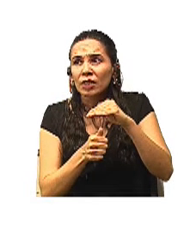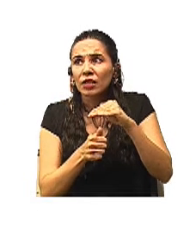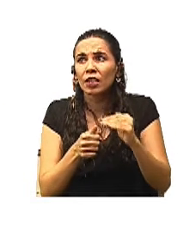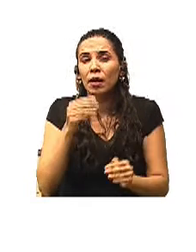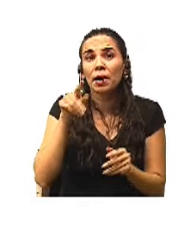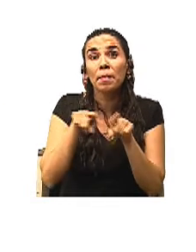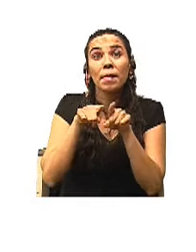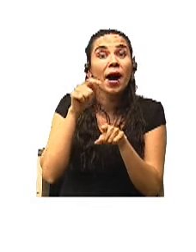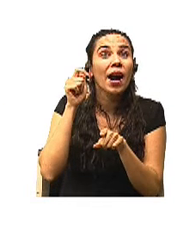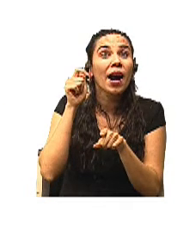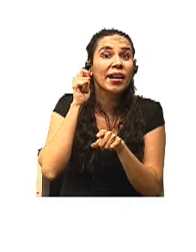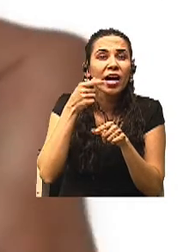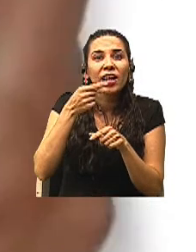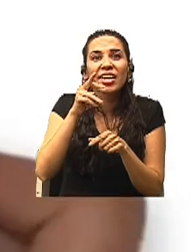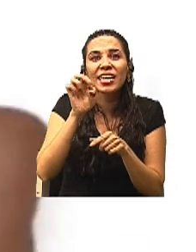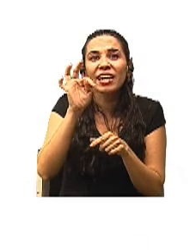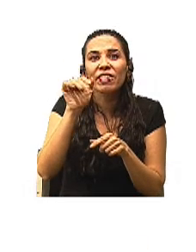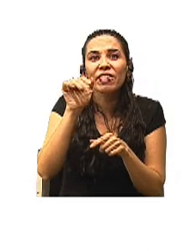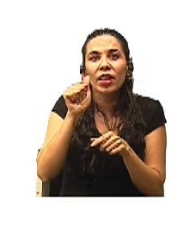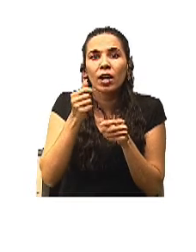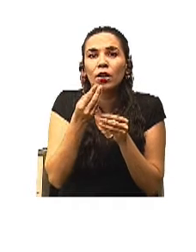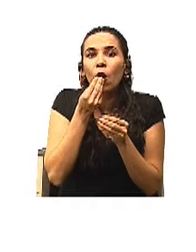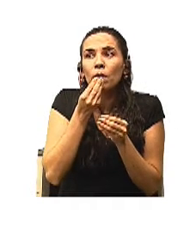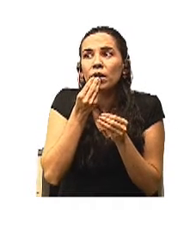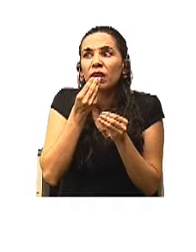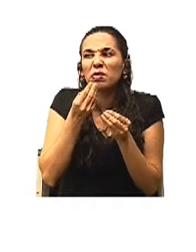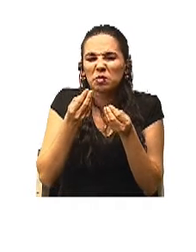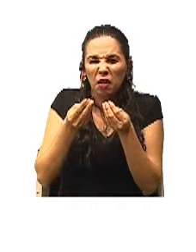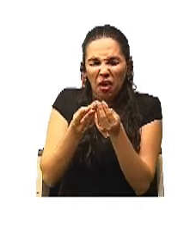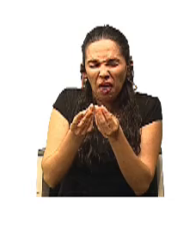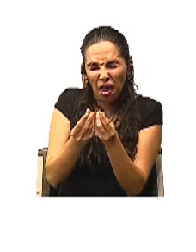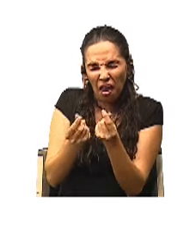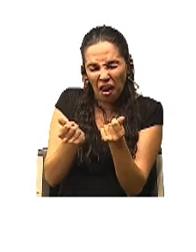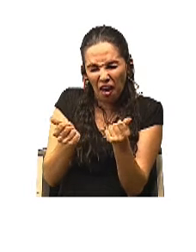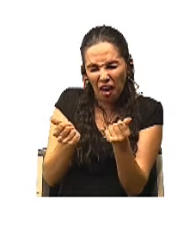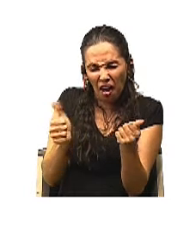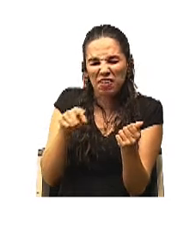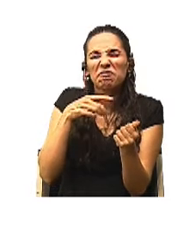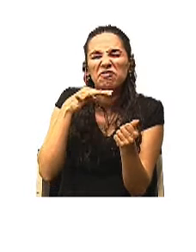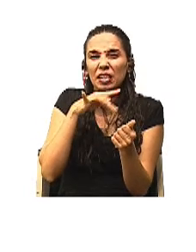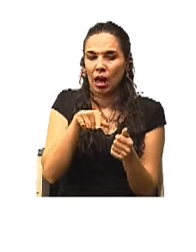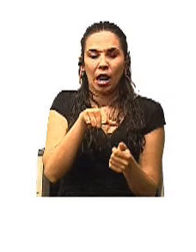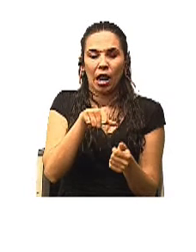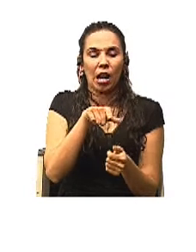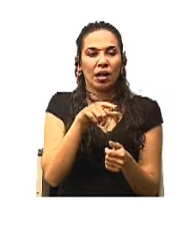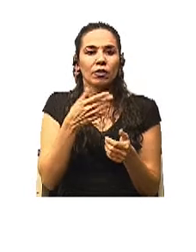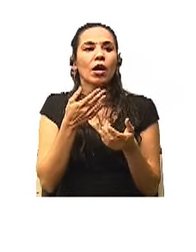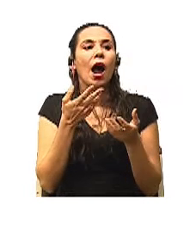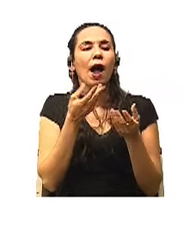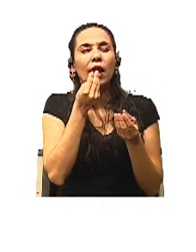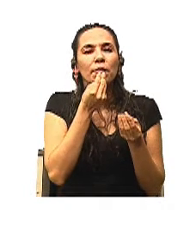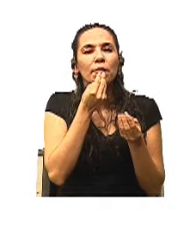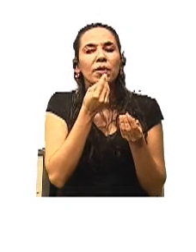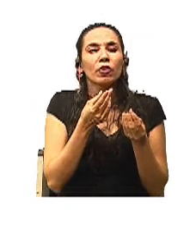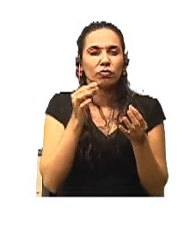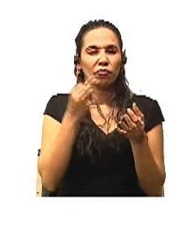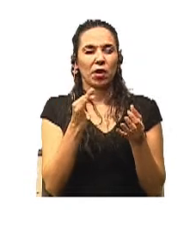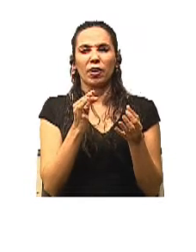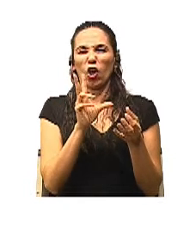Greta le alimenta con vegetales y otros alimentos podridos, puesto que los alimentos frescos ya no eran de su agrado.